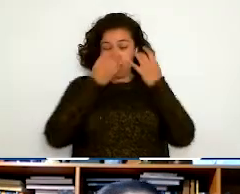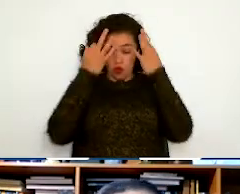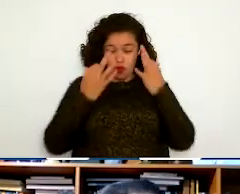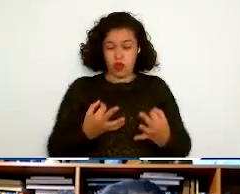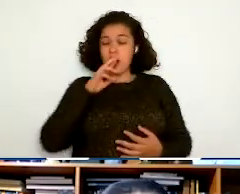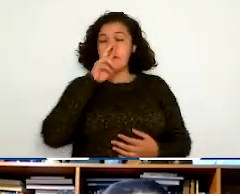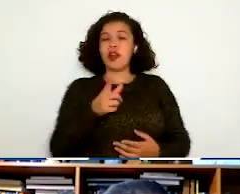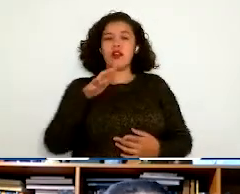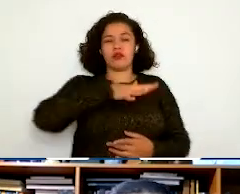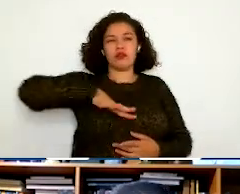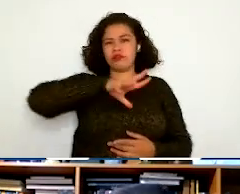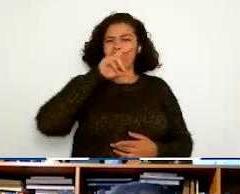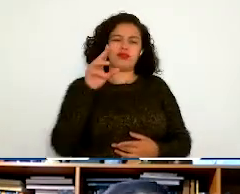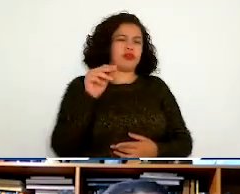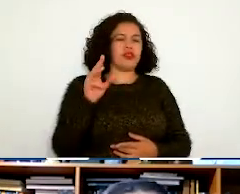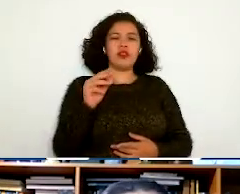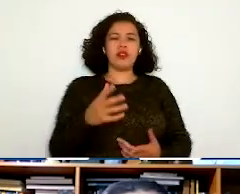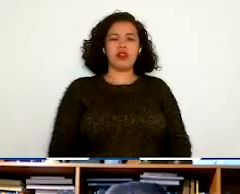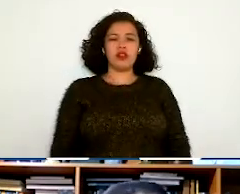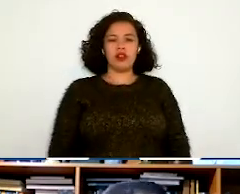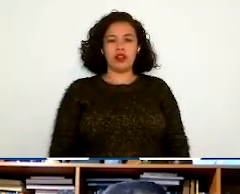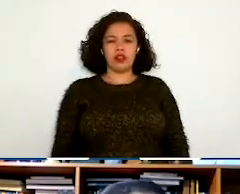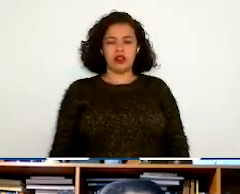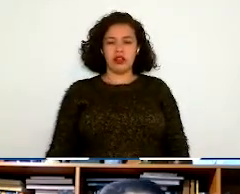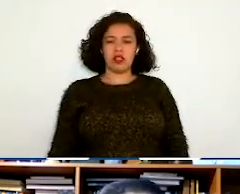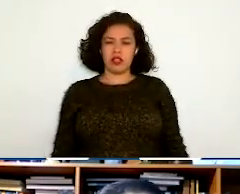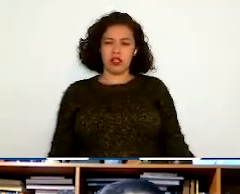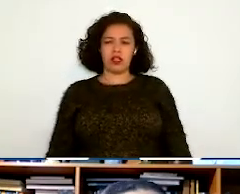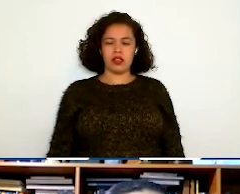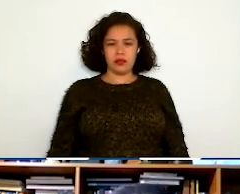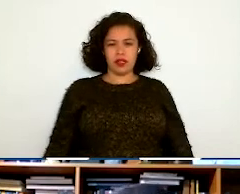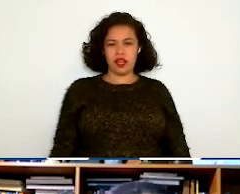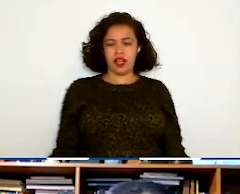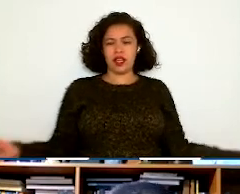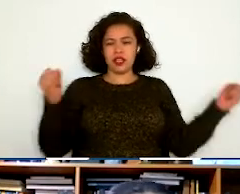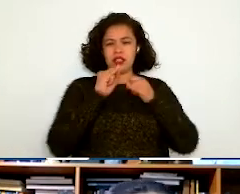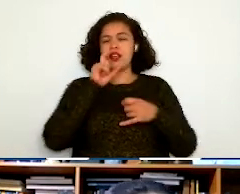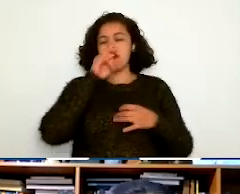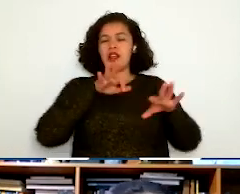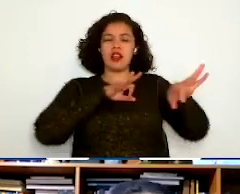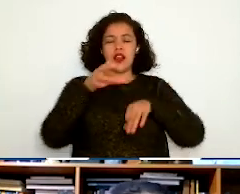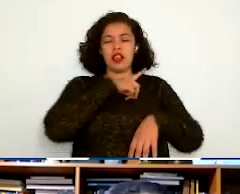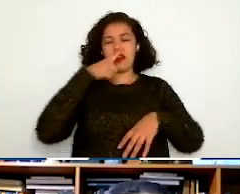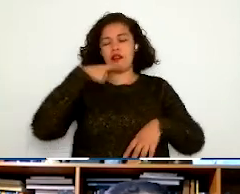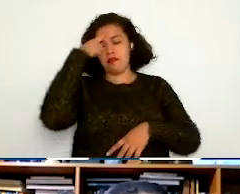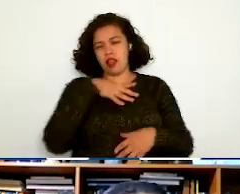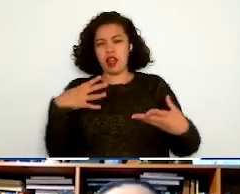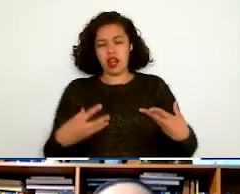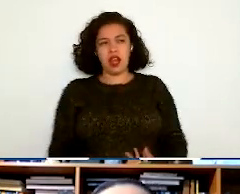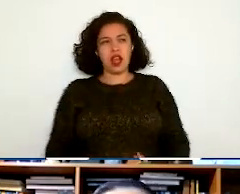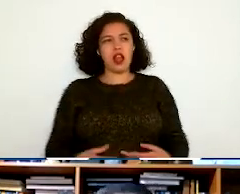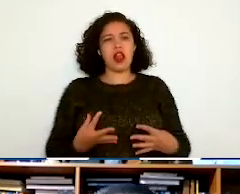ambiente, incluso institucional, que aquí sí se tiene que trabajar porque también eso forma parte de esta calidad